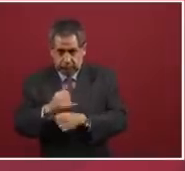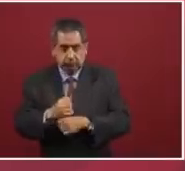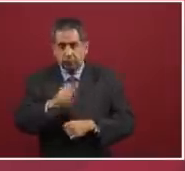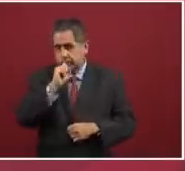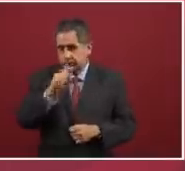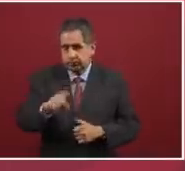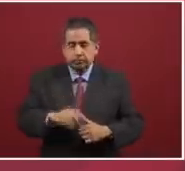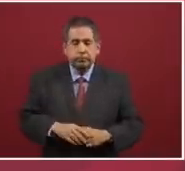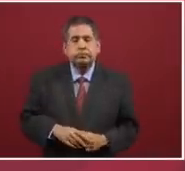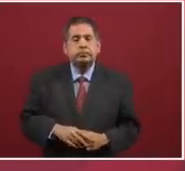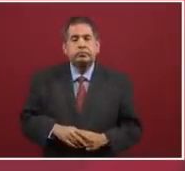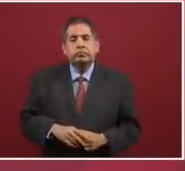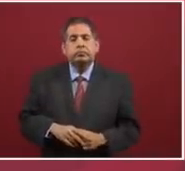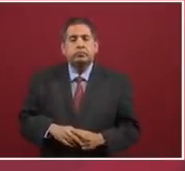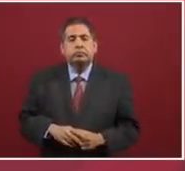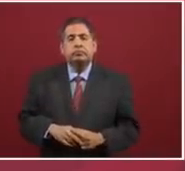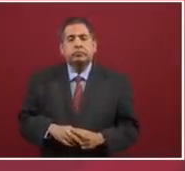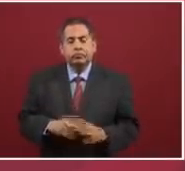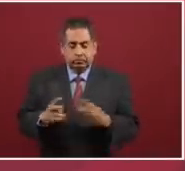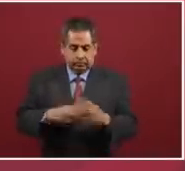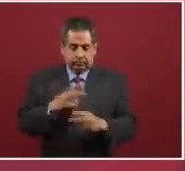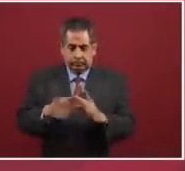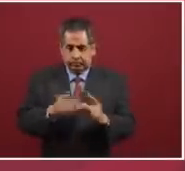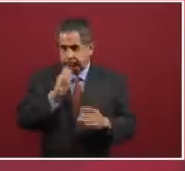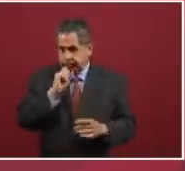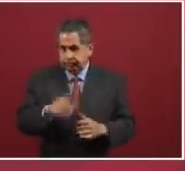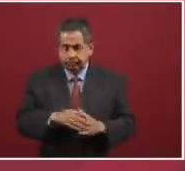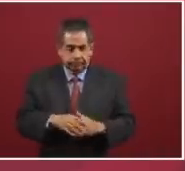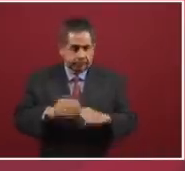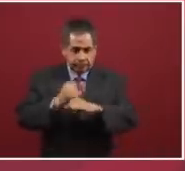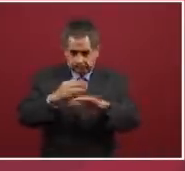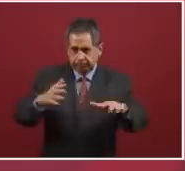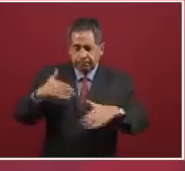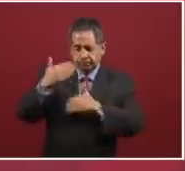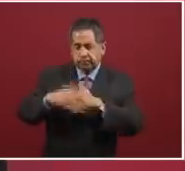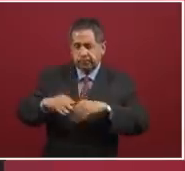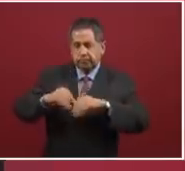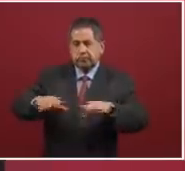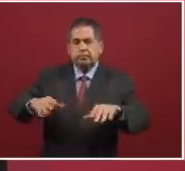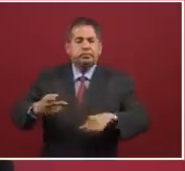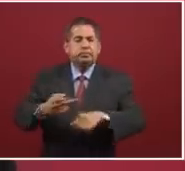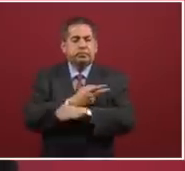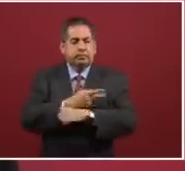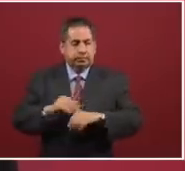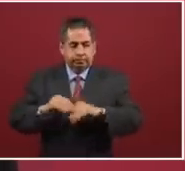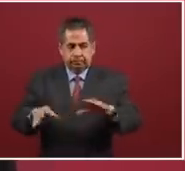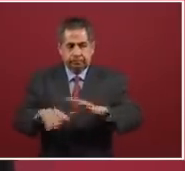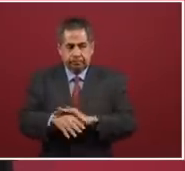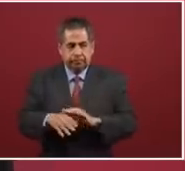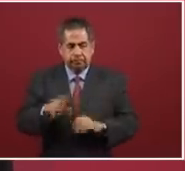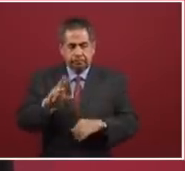También vamos a informar cómo va.